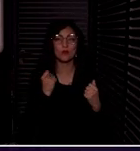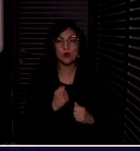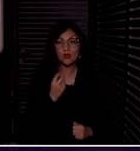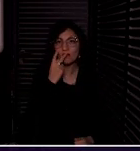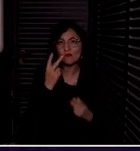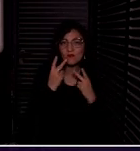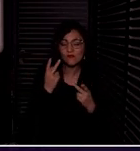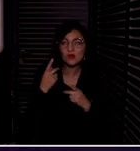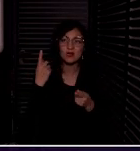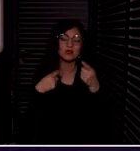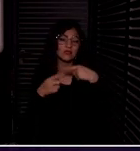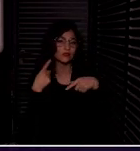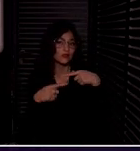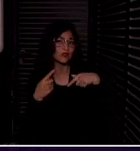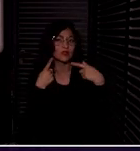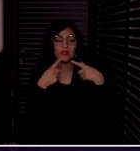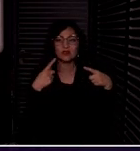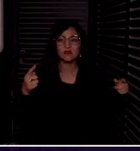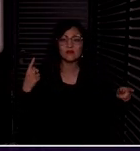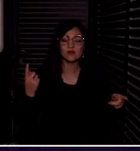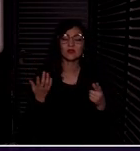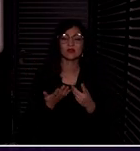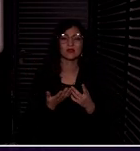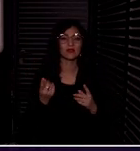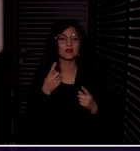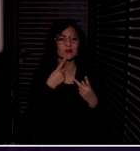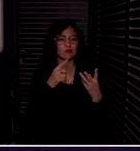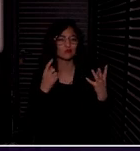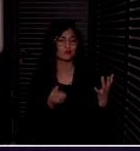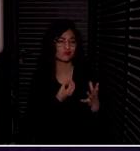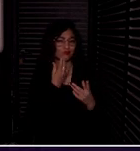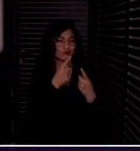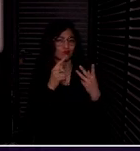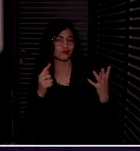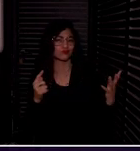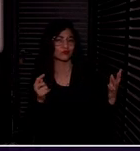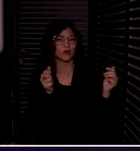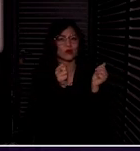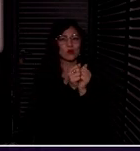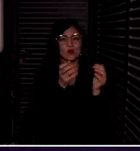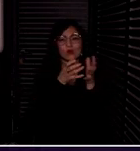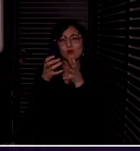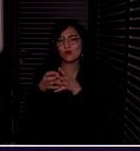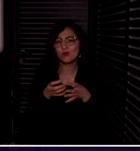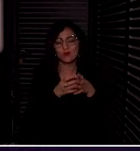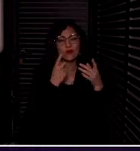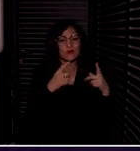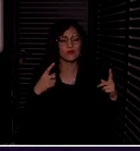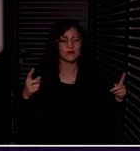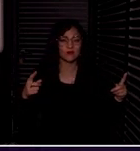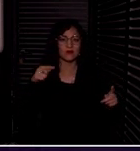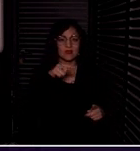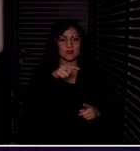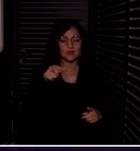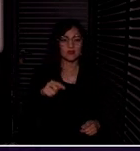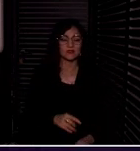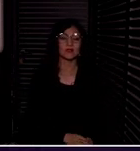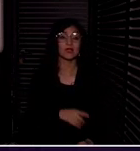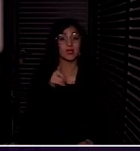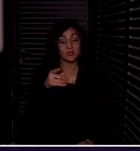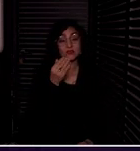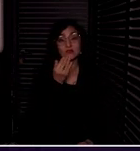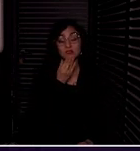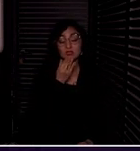las narrativas, o en el mejor de los casos las adaptaciones locales de producción con socios y productoras por parte de esas grandes multiplataformas, pues